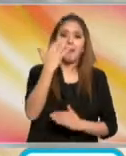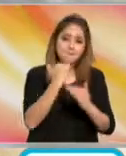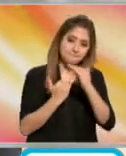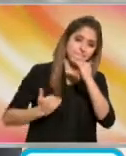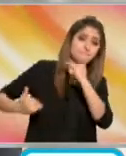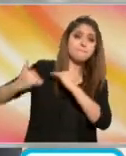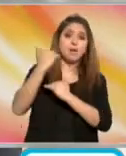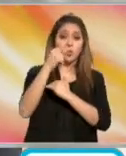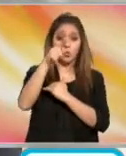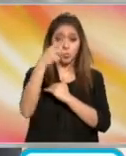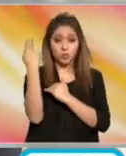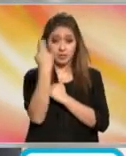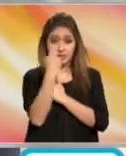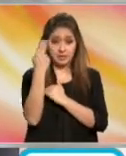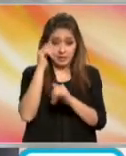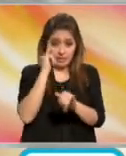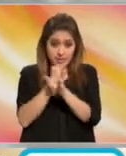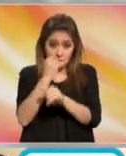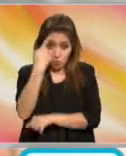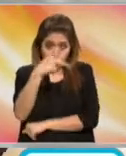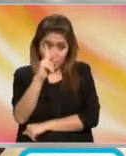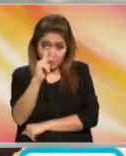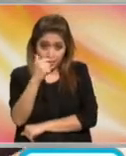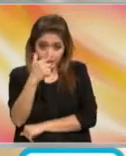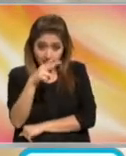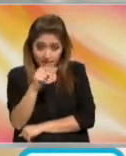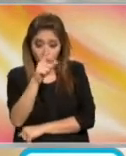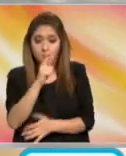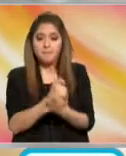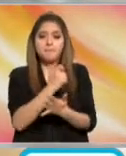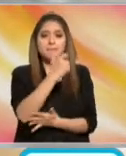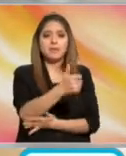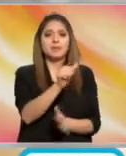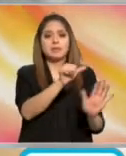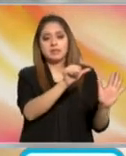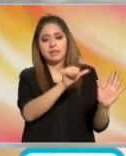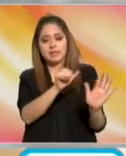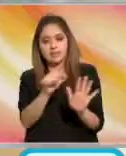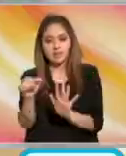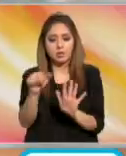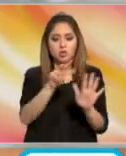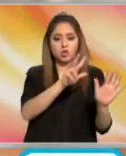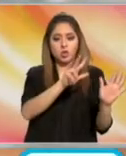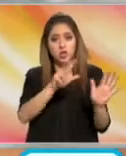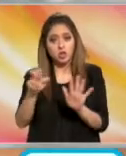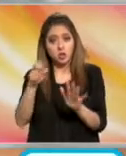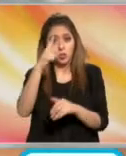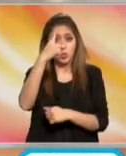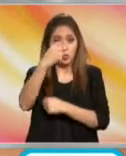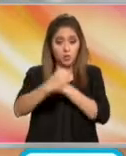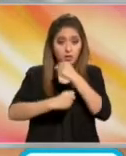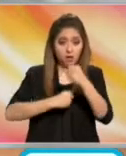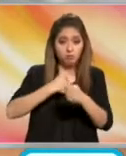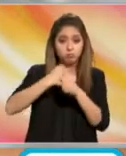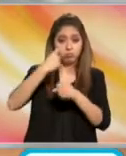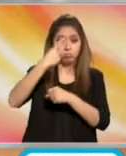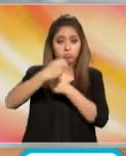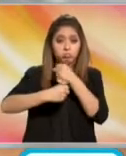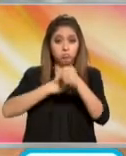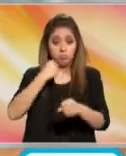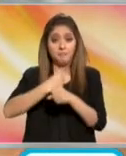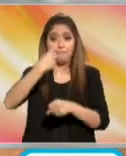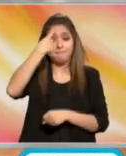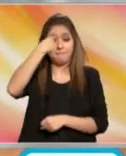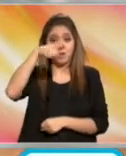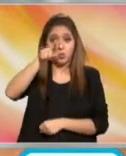página, sí puedes pagar. Pero es entre 600 y 800 pesos al año, Sí. para que tú tengas es ya tanto. tu sitio.